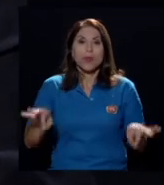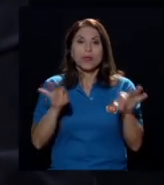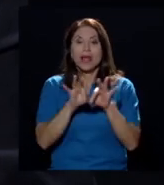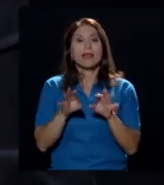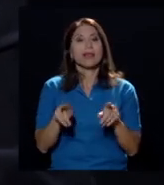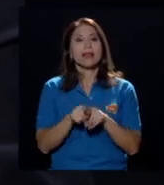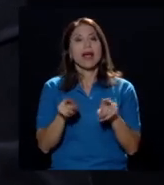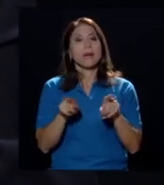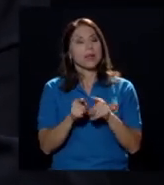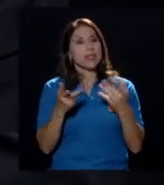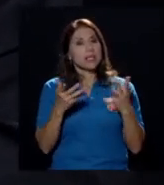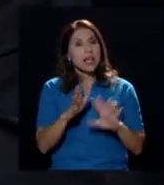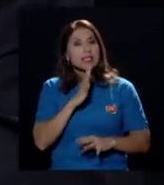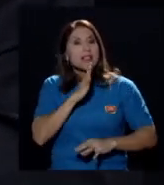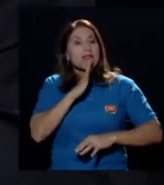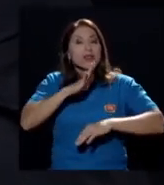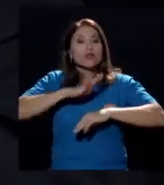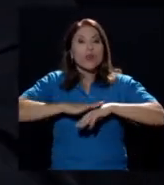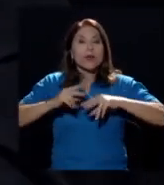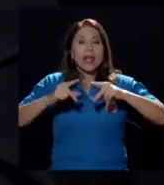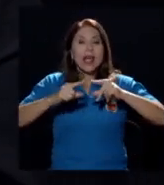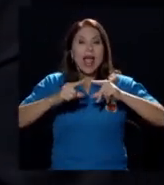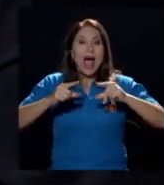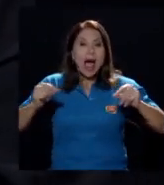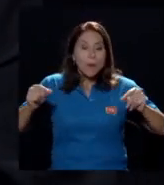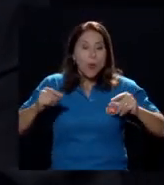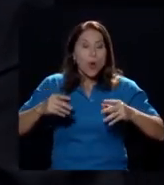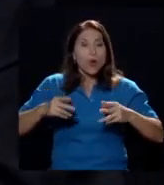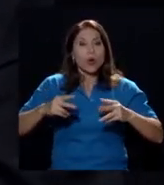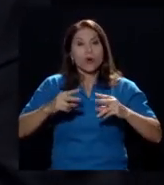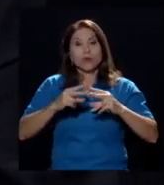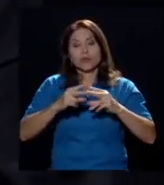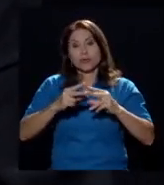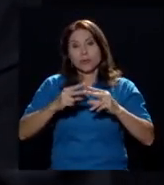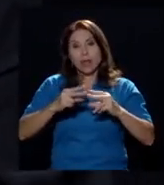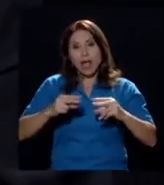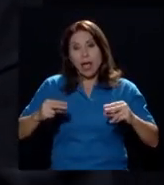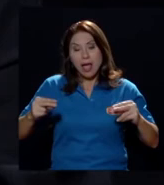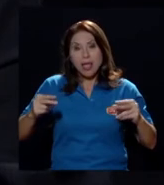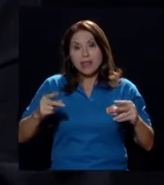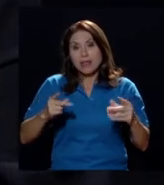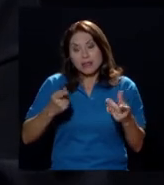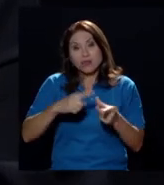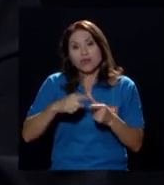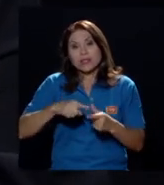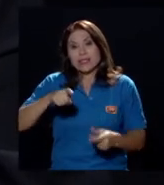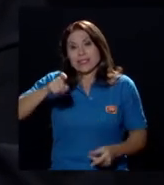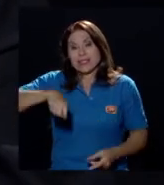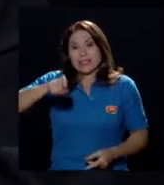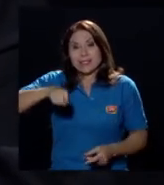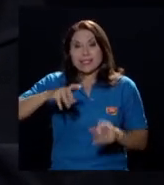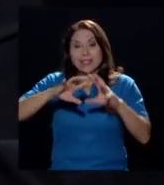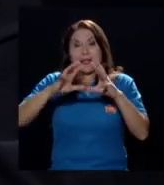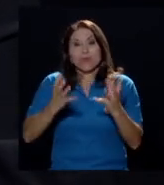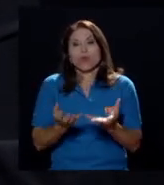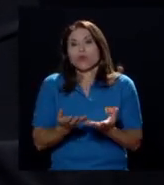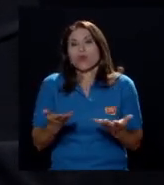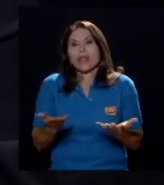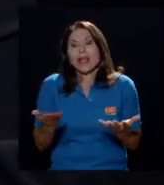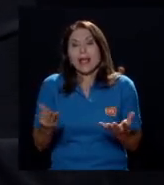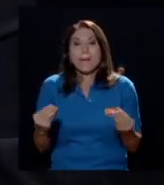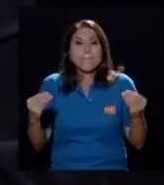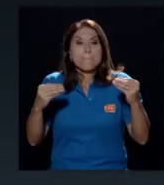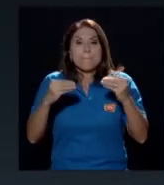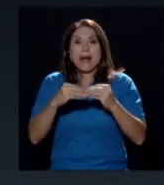se habla con Japón hacia adelante, otra serie de cosas. Entonces, lo que necesita el mundo es mayor integración. Para mí,